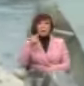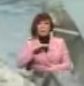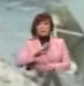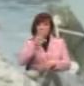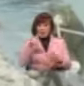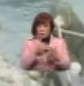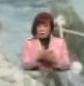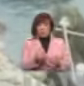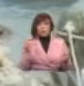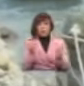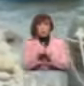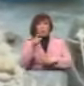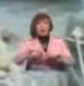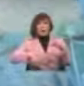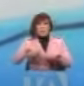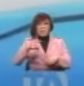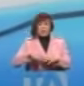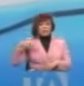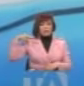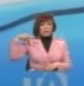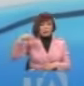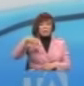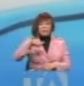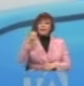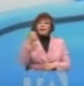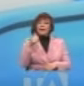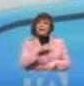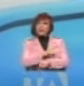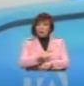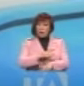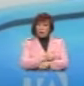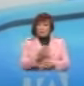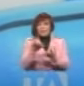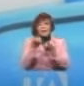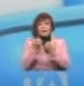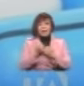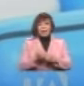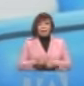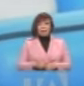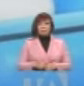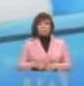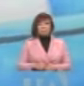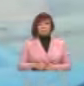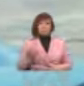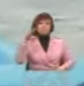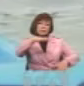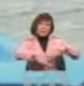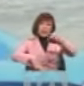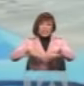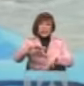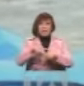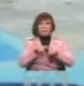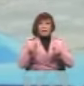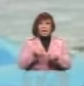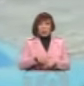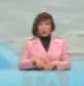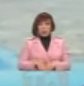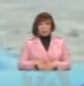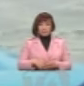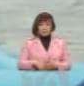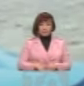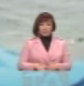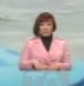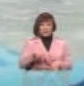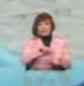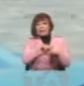otros turistas de una caminata de más de 10 horas, queriendo refrescarse en el río, cuando de repente resbaló golpeándose